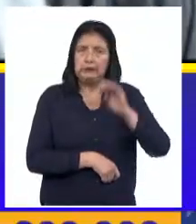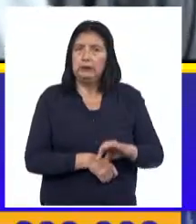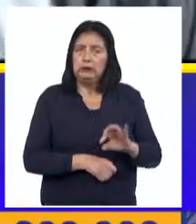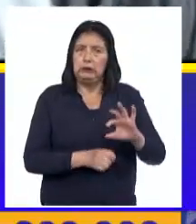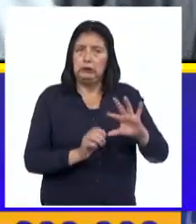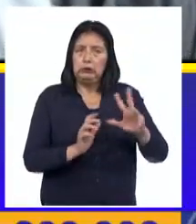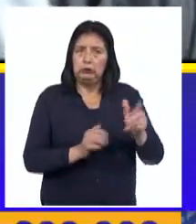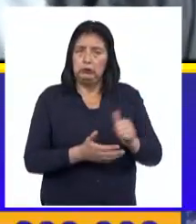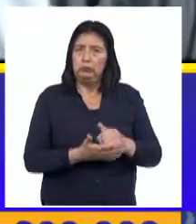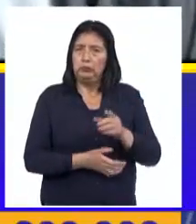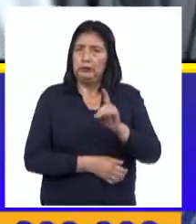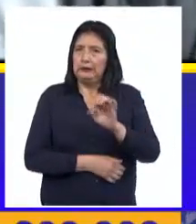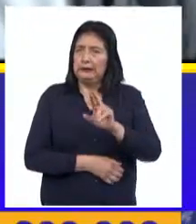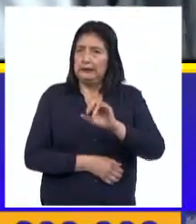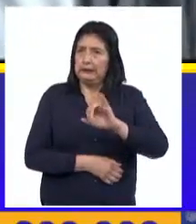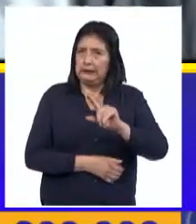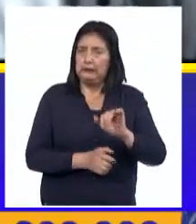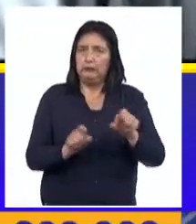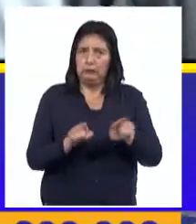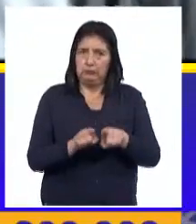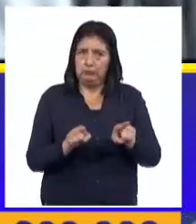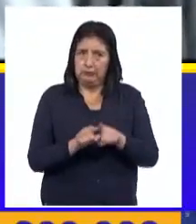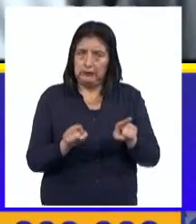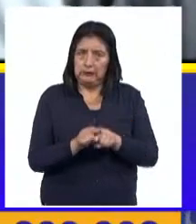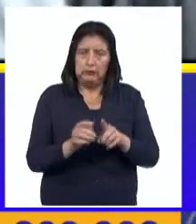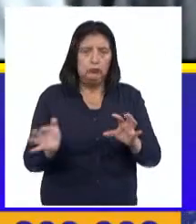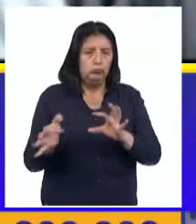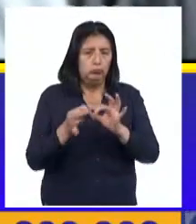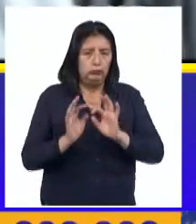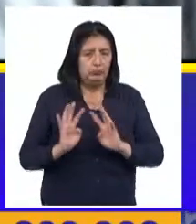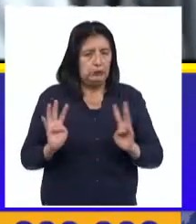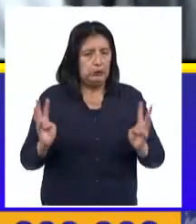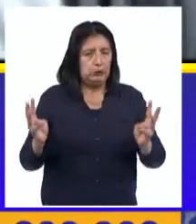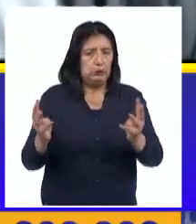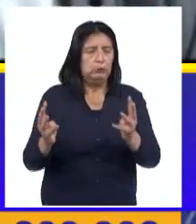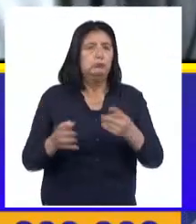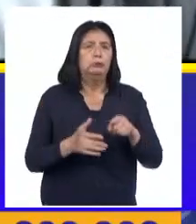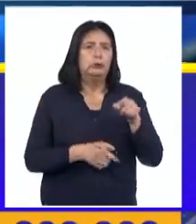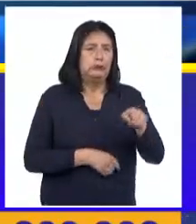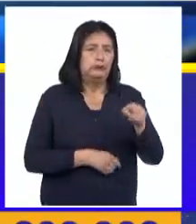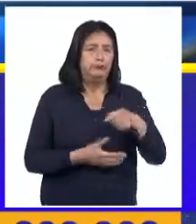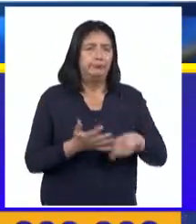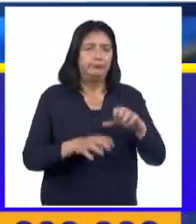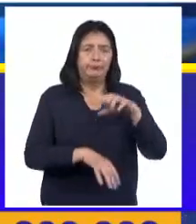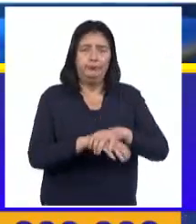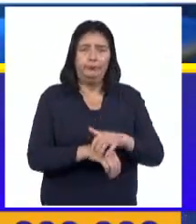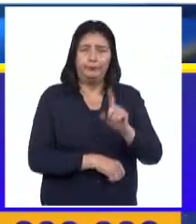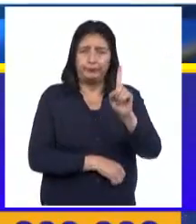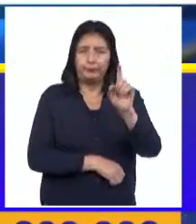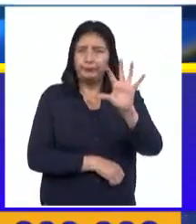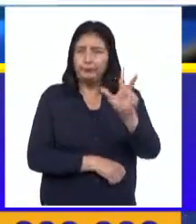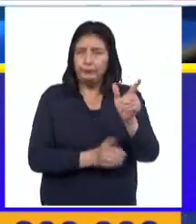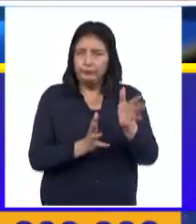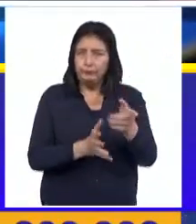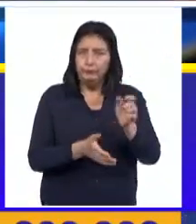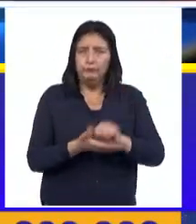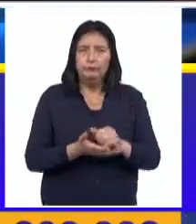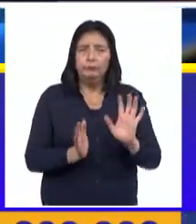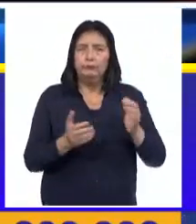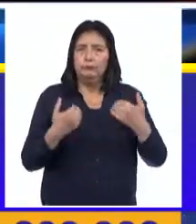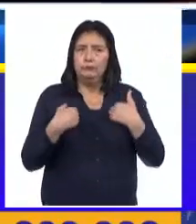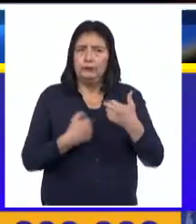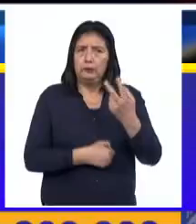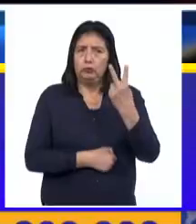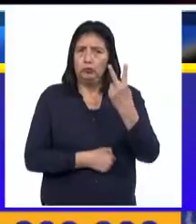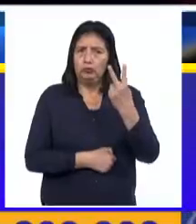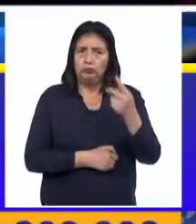Robos de la DIRINCRI, que también se suma en el plan cerco, procede a la captura de un delincuente que portaba